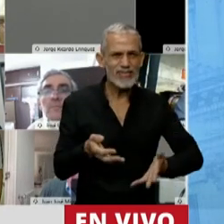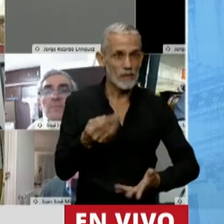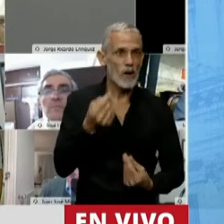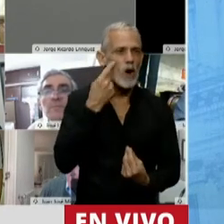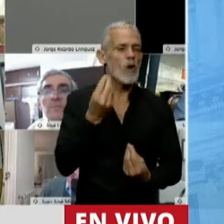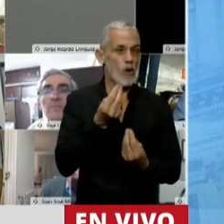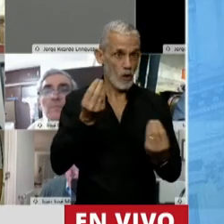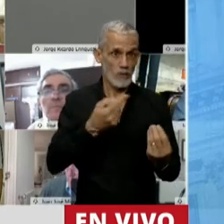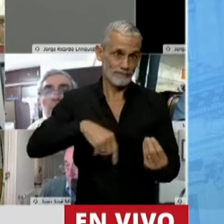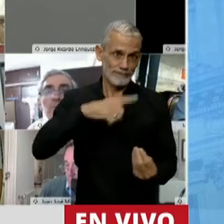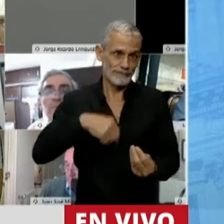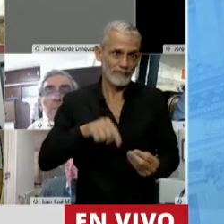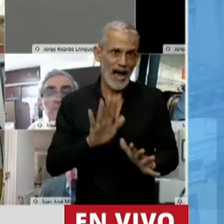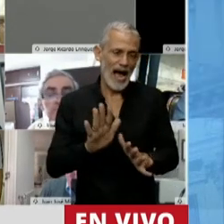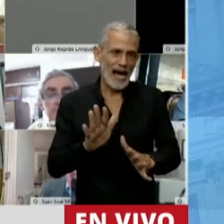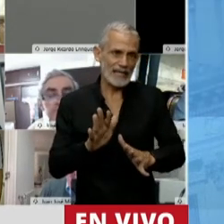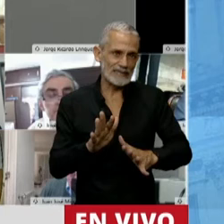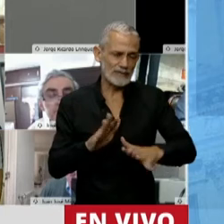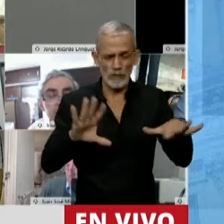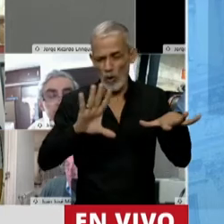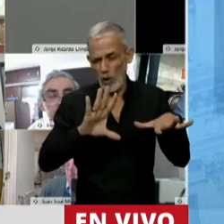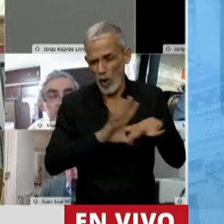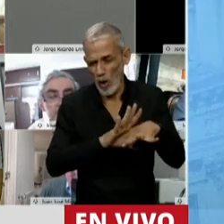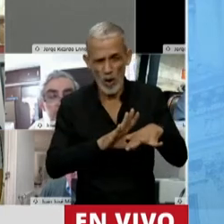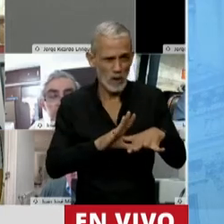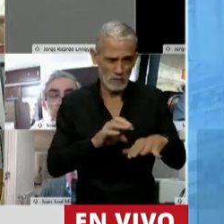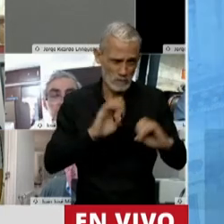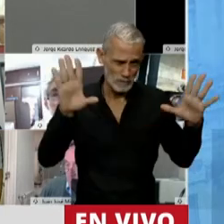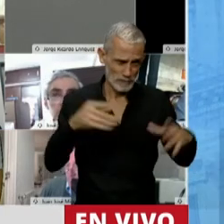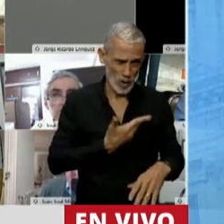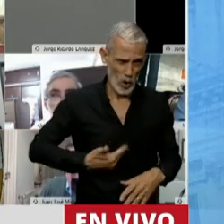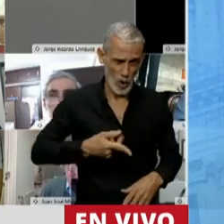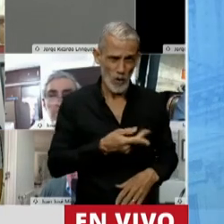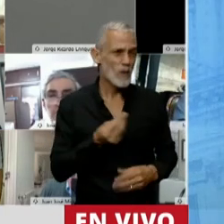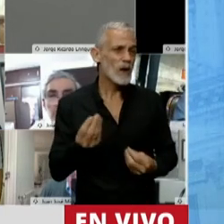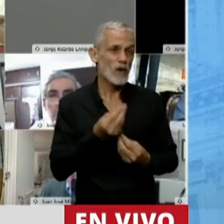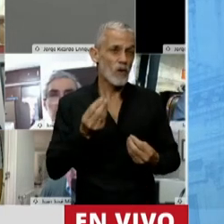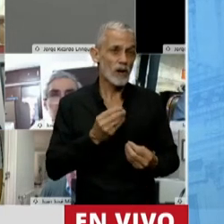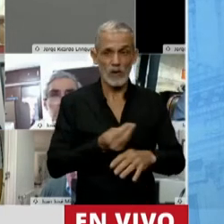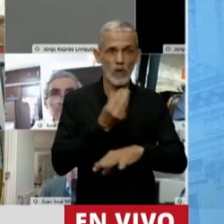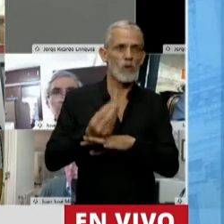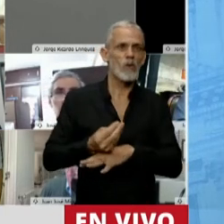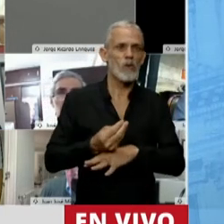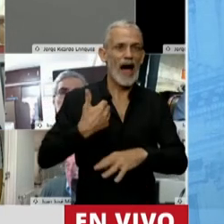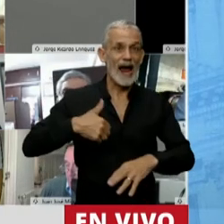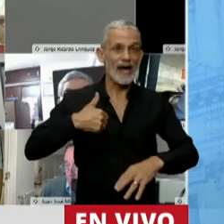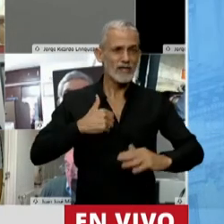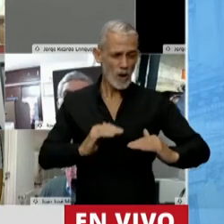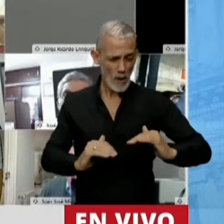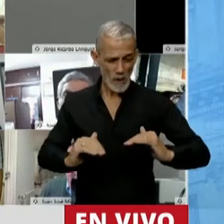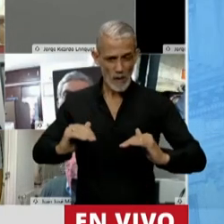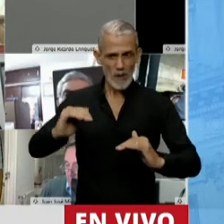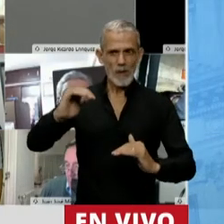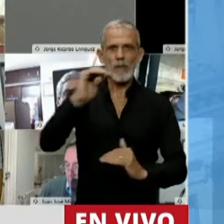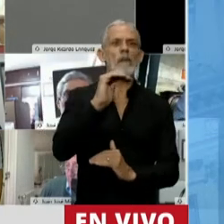mire, ¿cómo serán de ineficaces como gobierno que llegamos al podio? Argentina llegó al podio.